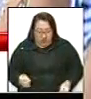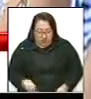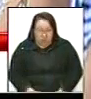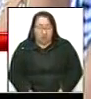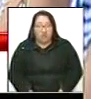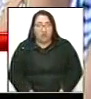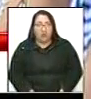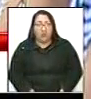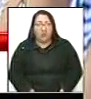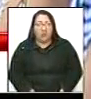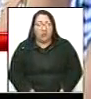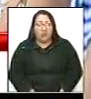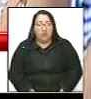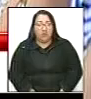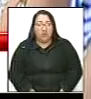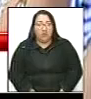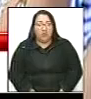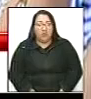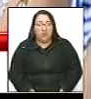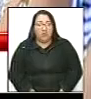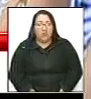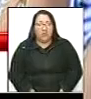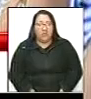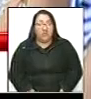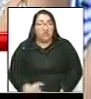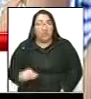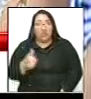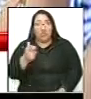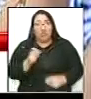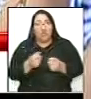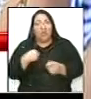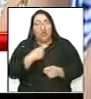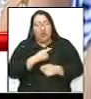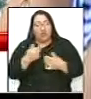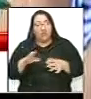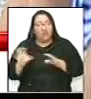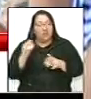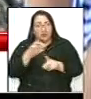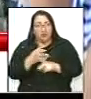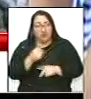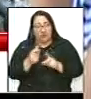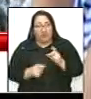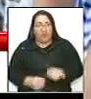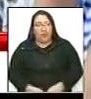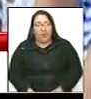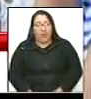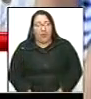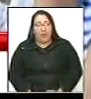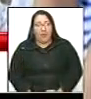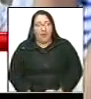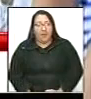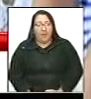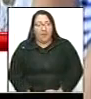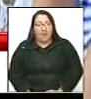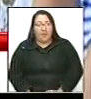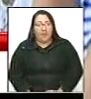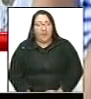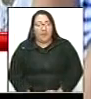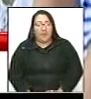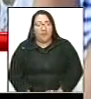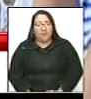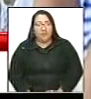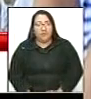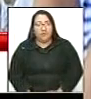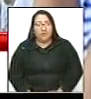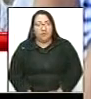denunciado, sino de otras personas, que en todo caso la denuncia yo debería ir hacia otra persona, ¿no? Ese es en el caso